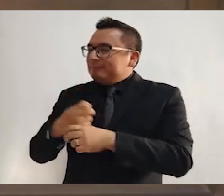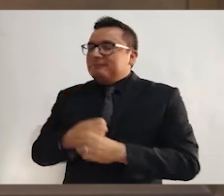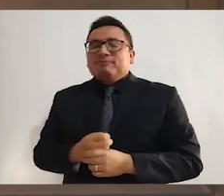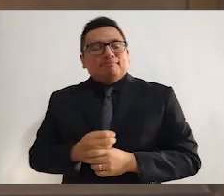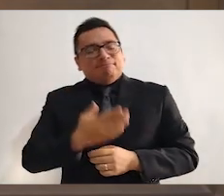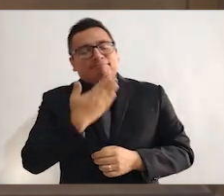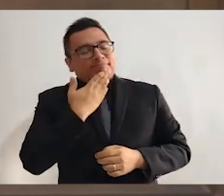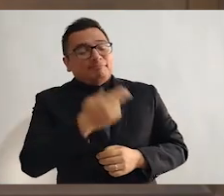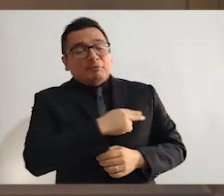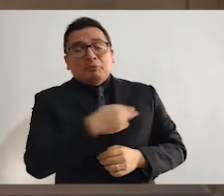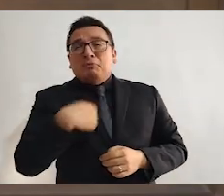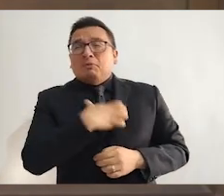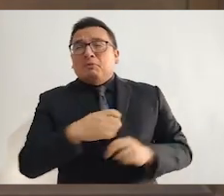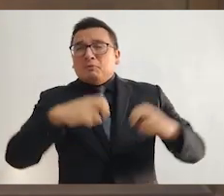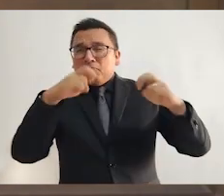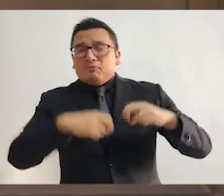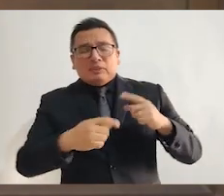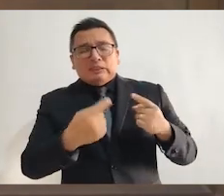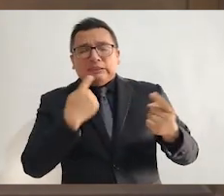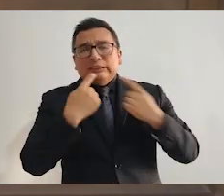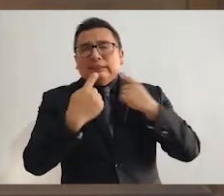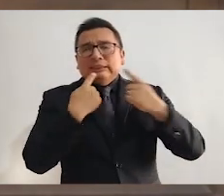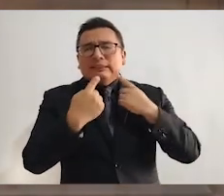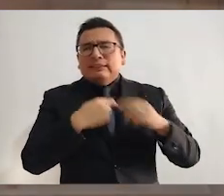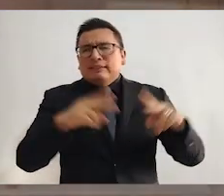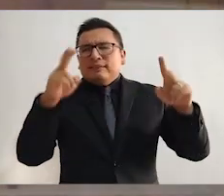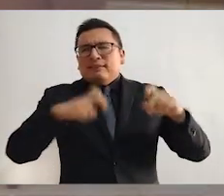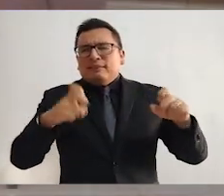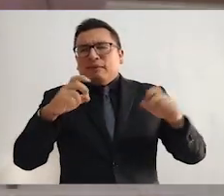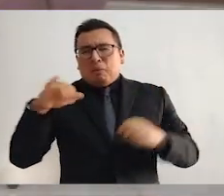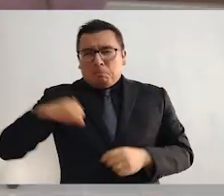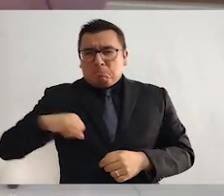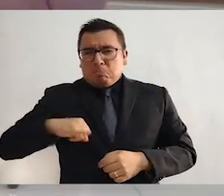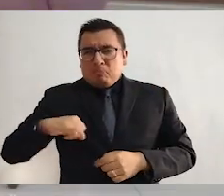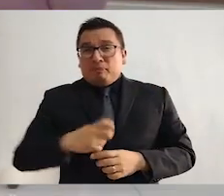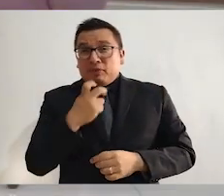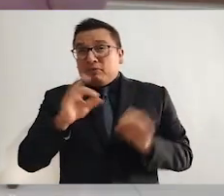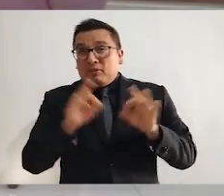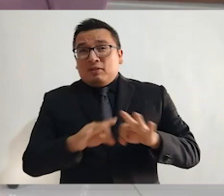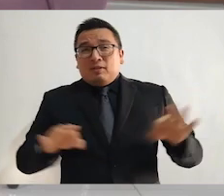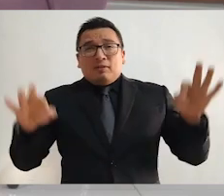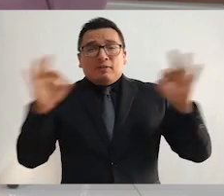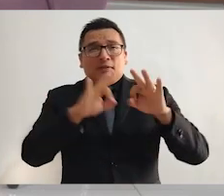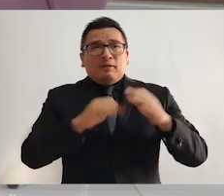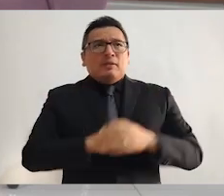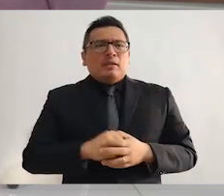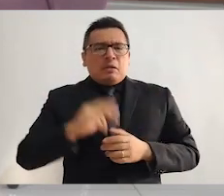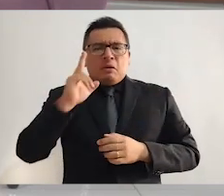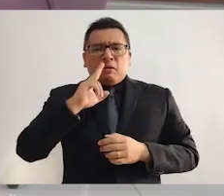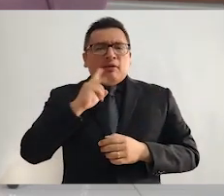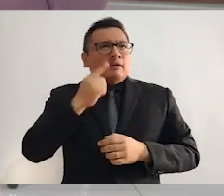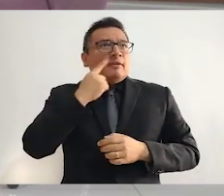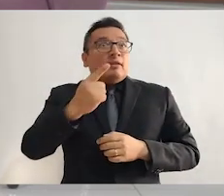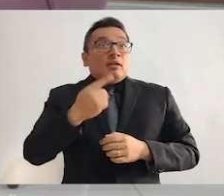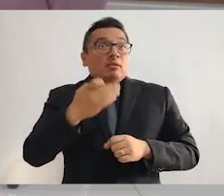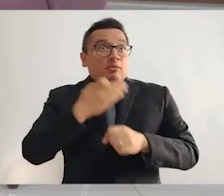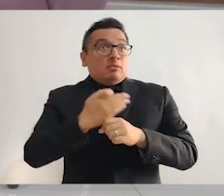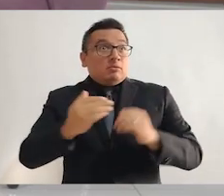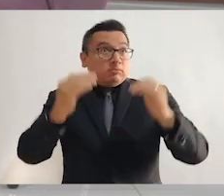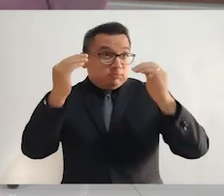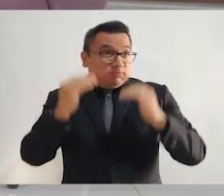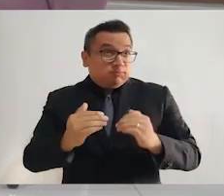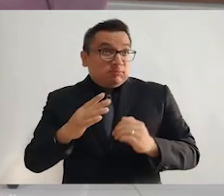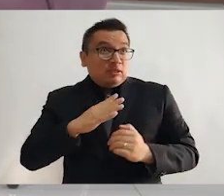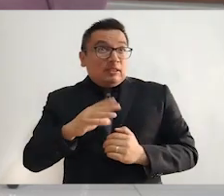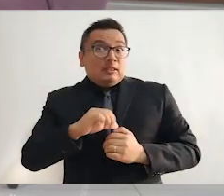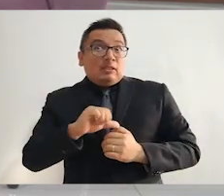No, al contrario, los agradecidos somos nosotros, sobre todo para platicar de un tema muy interesante, muy importante. Vamos a tener dos invitadas de lujo ahorita en el segundo